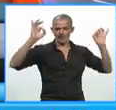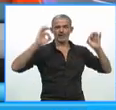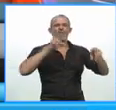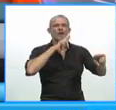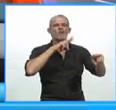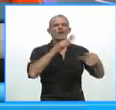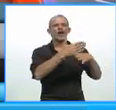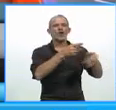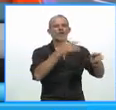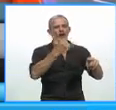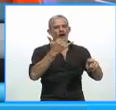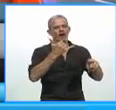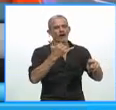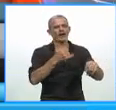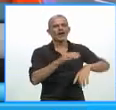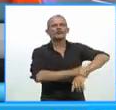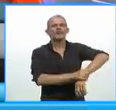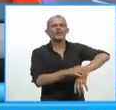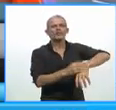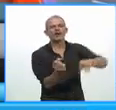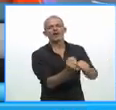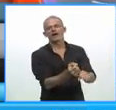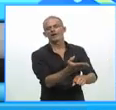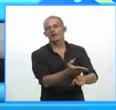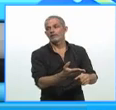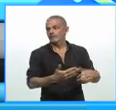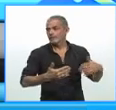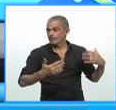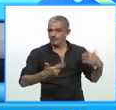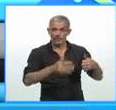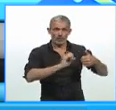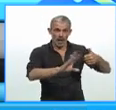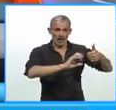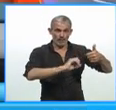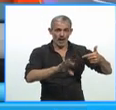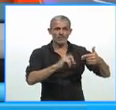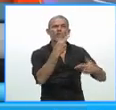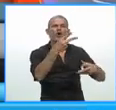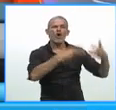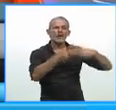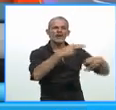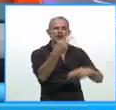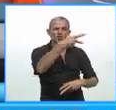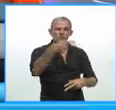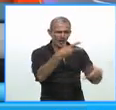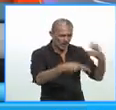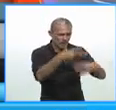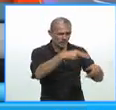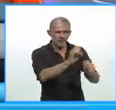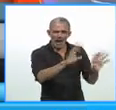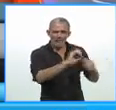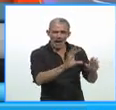tuvo una luxo fractura de tobillo. Ah, completo. Sí. Una racha. Tuvo dos operaciones en 2 semanas, estaba muy